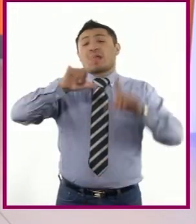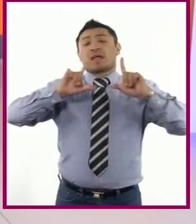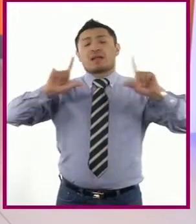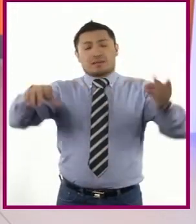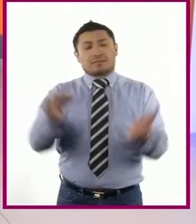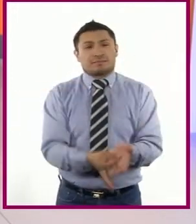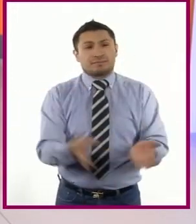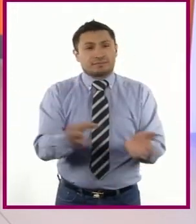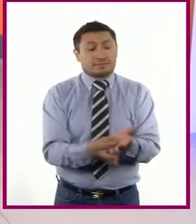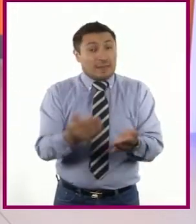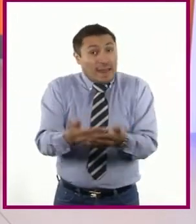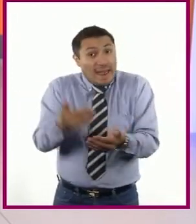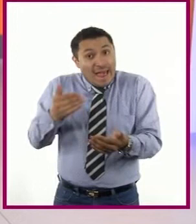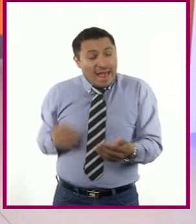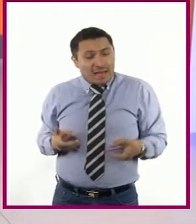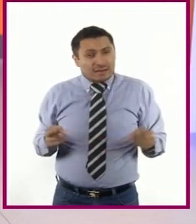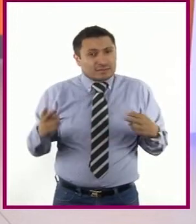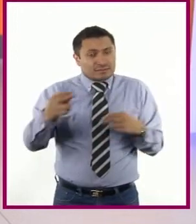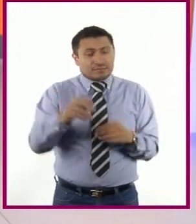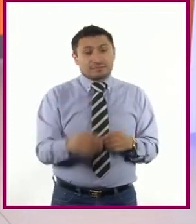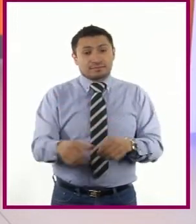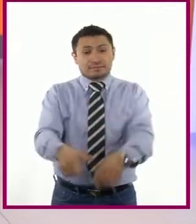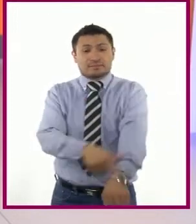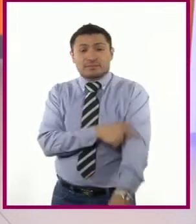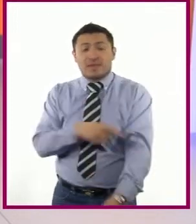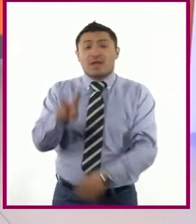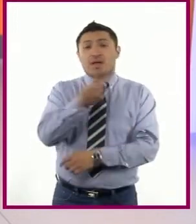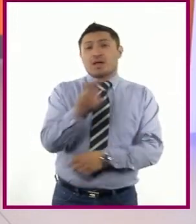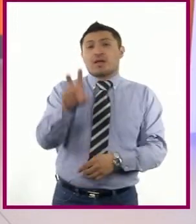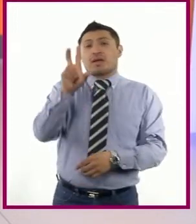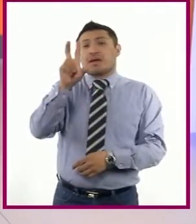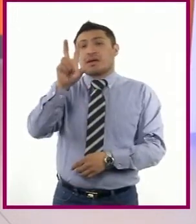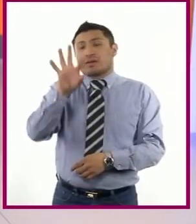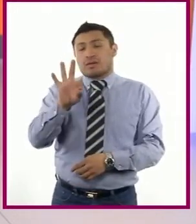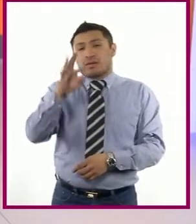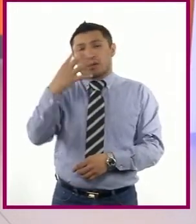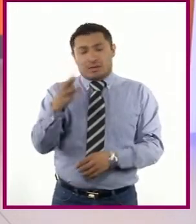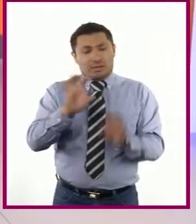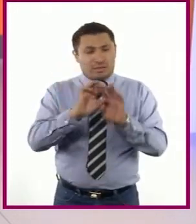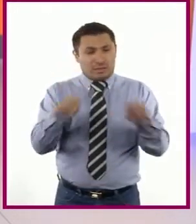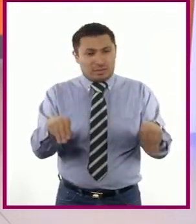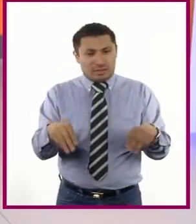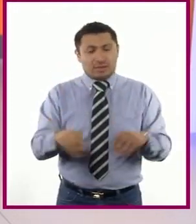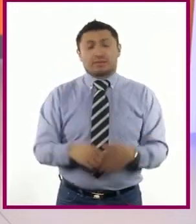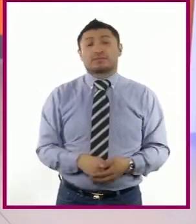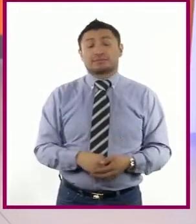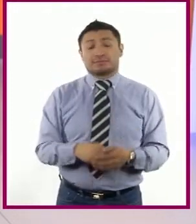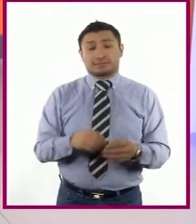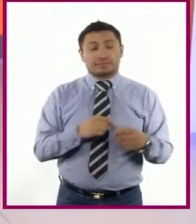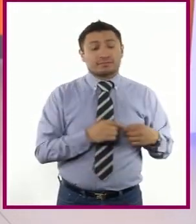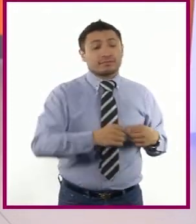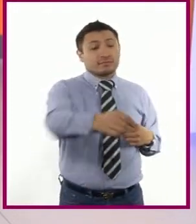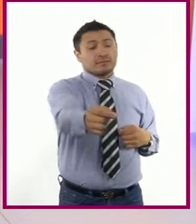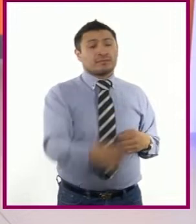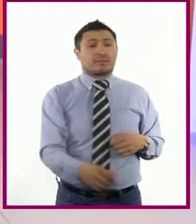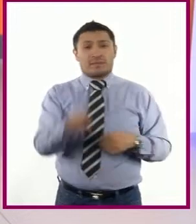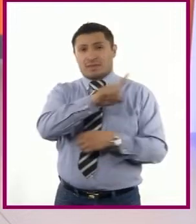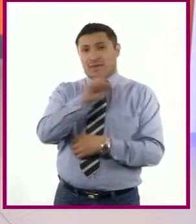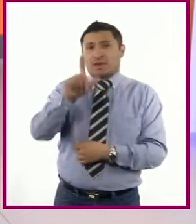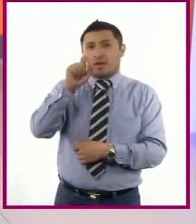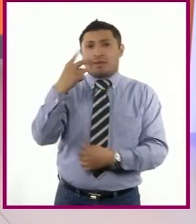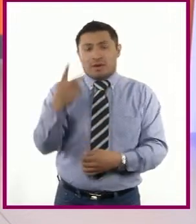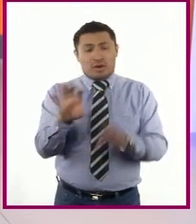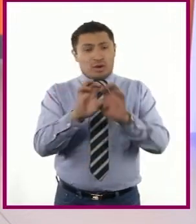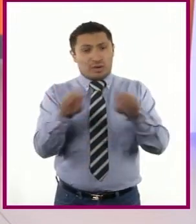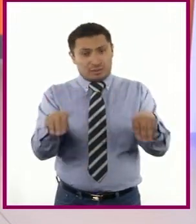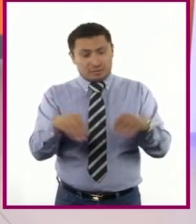de realizar los cortes. El largo es de 244 centímetros y el ancho es de 122